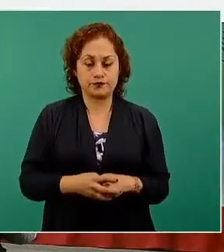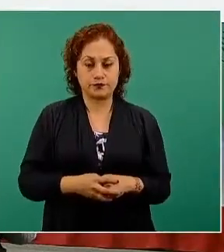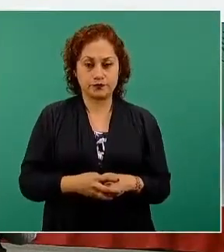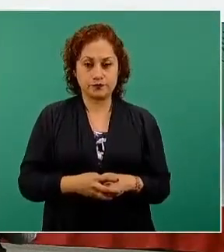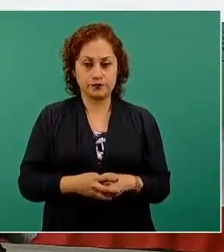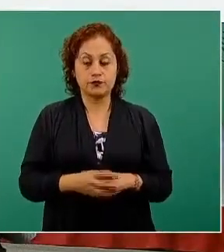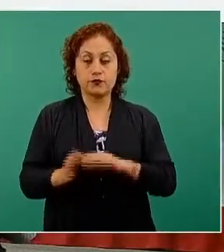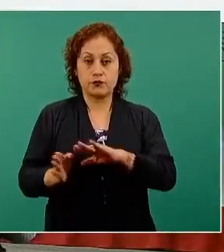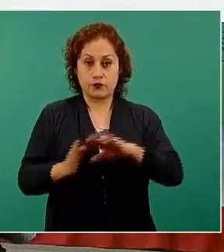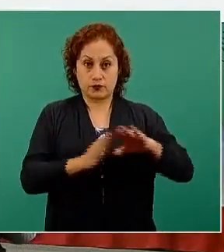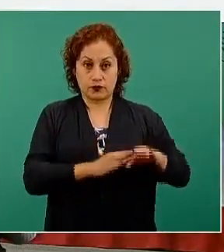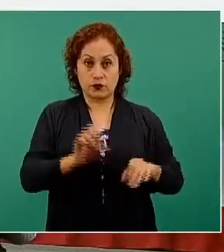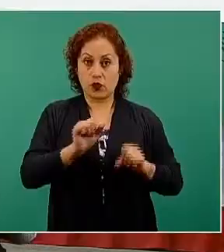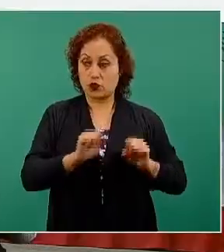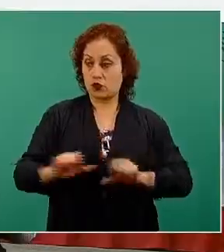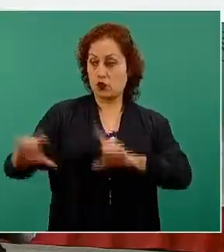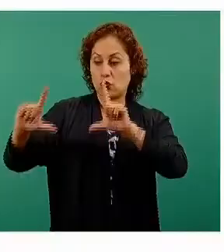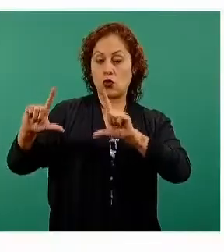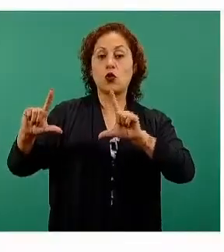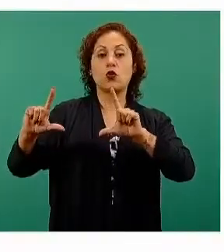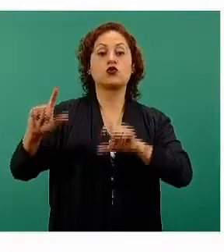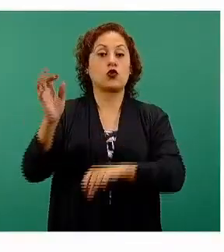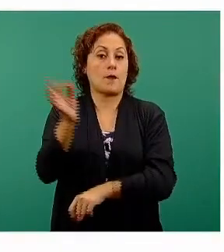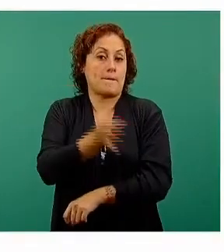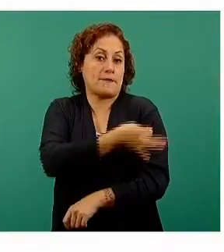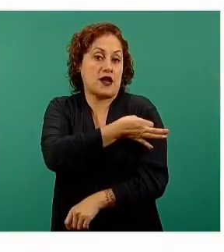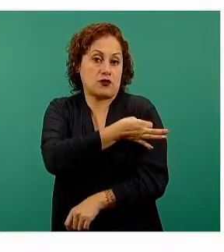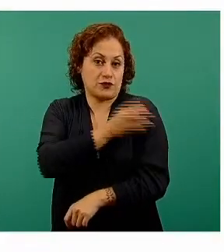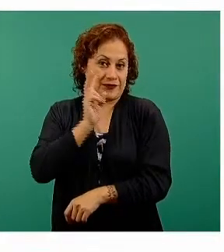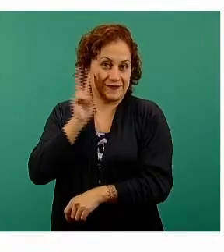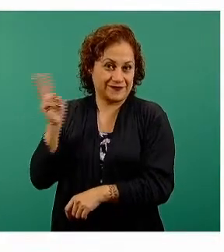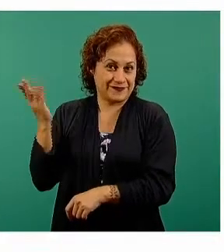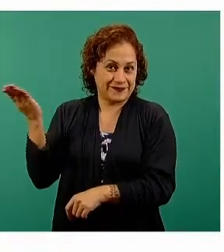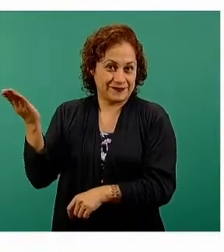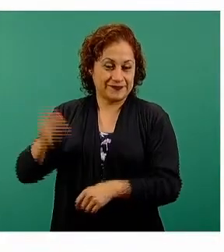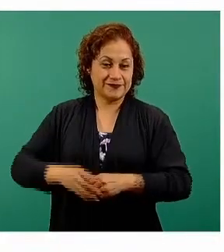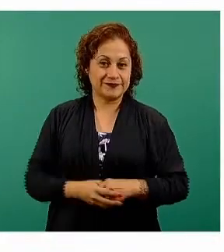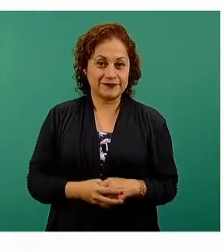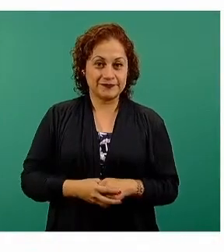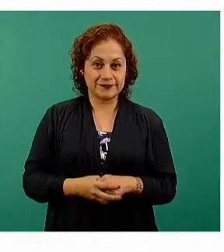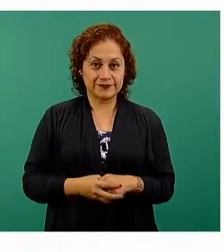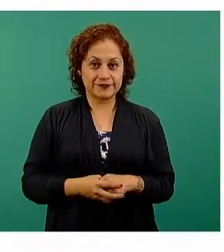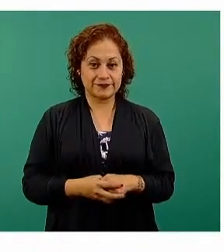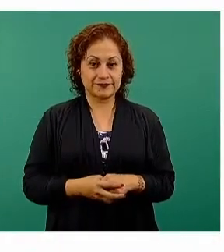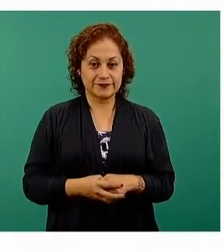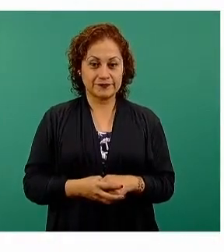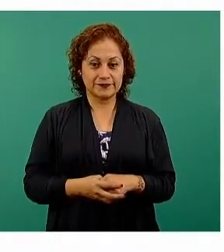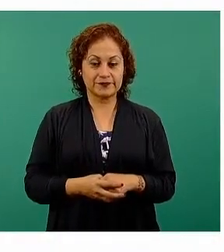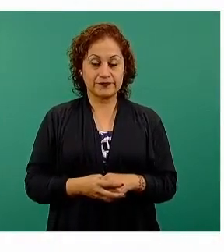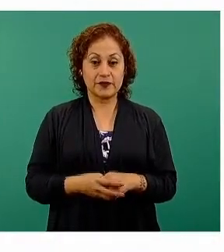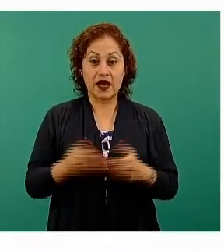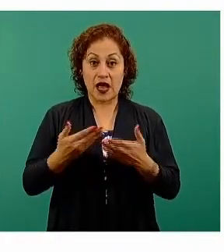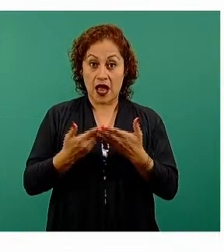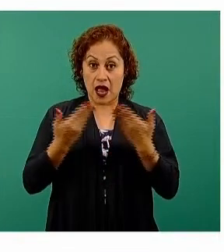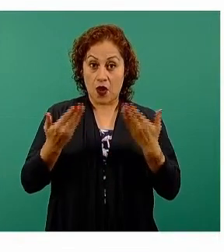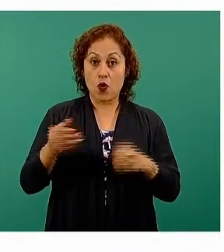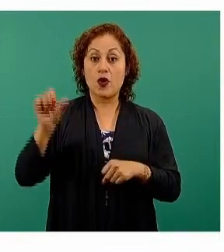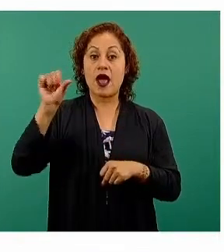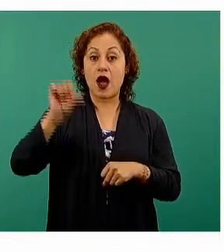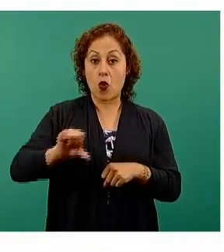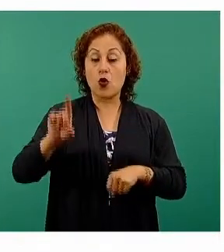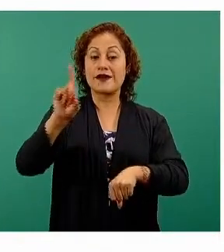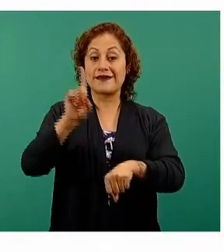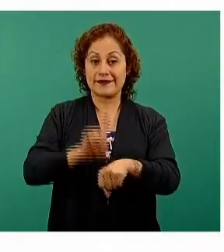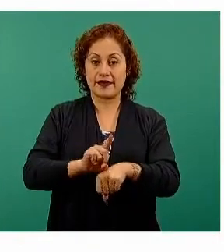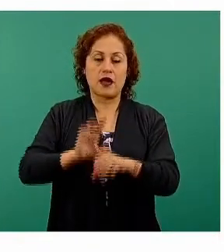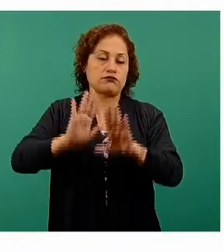El reporte de vacunación. El día de hoy, como pueden ver, tenemos pues no un récord. El día que más hemos